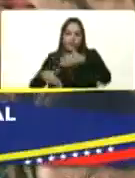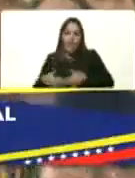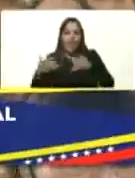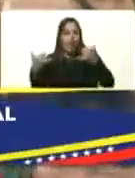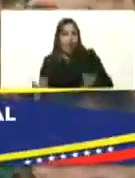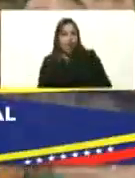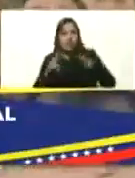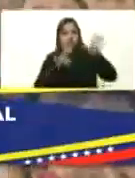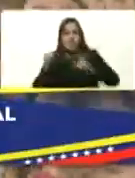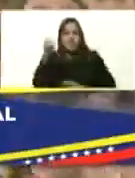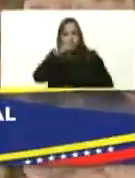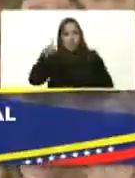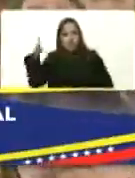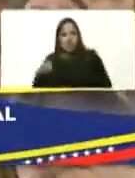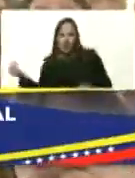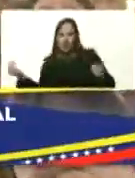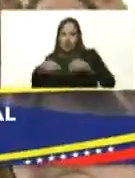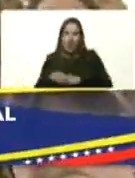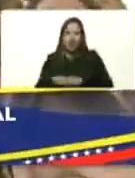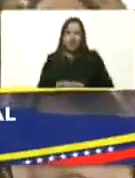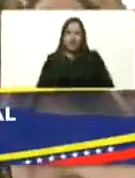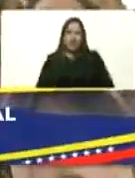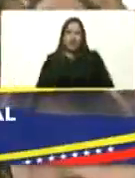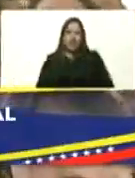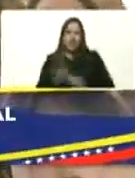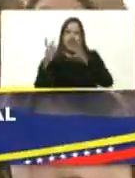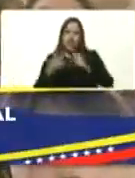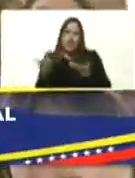el 70% de la matrícula universitaria.